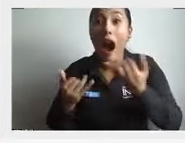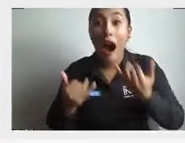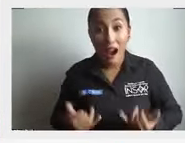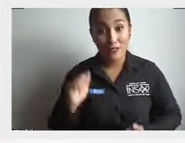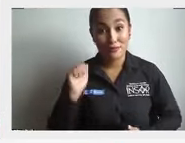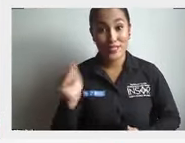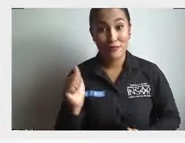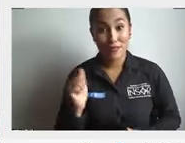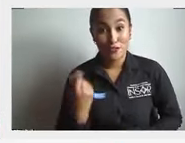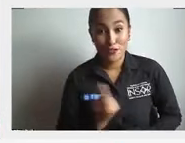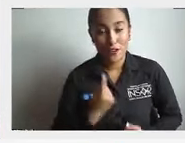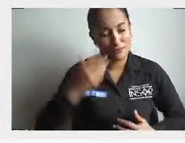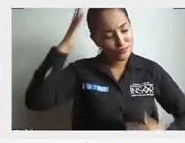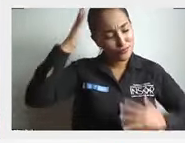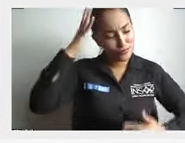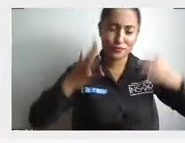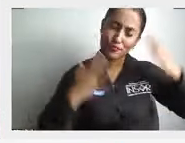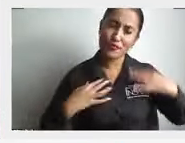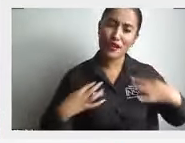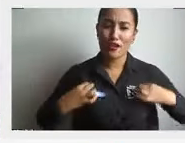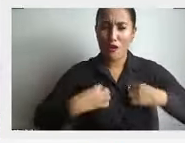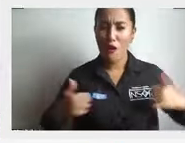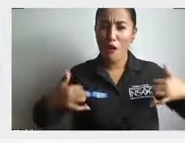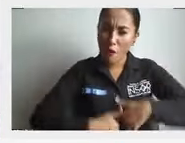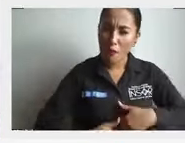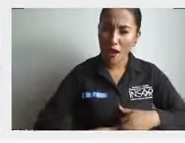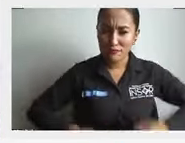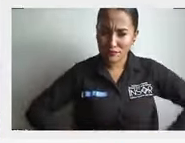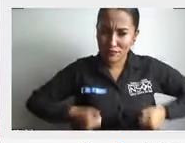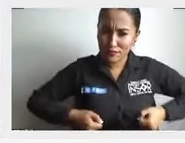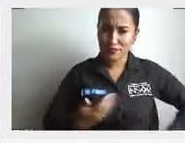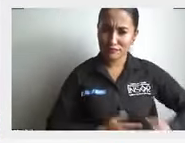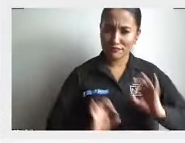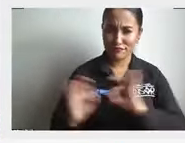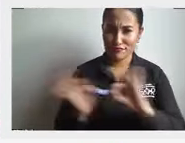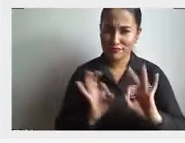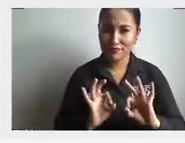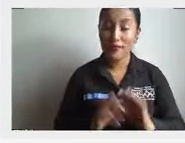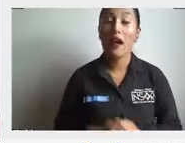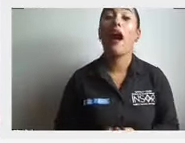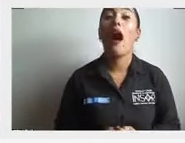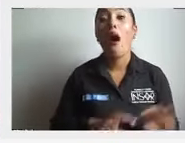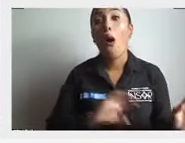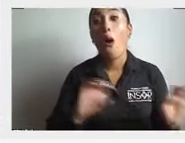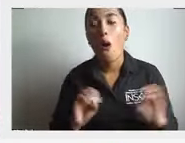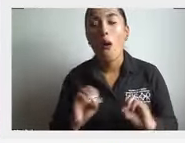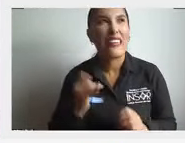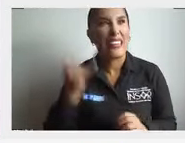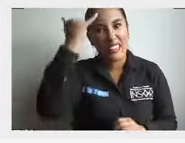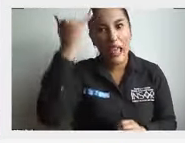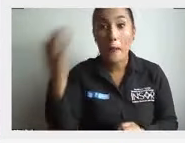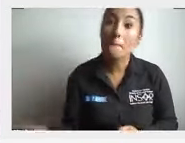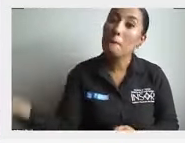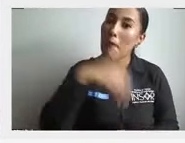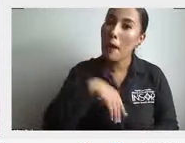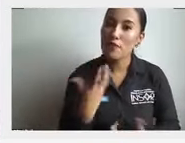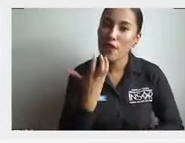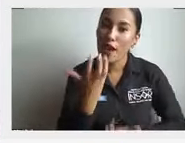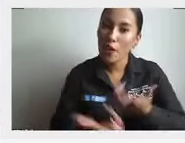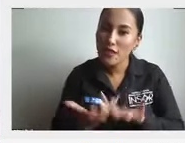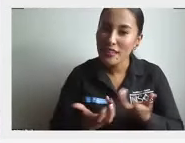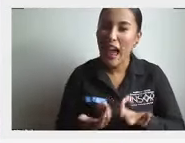ese tipo de aprendizajes en casa, organizar su ropa, preparar una ensalada de frutas. Todos esos recursos